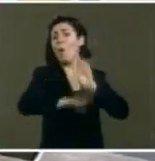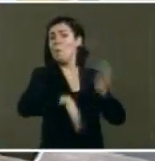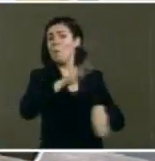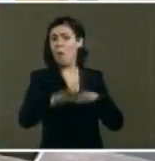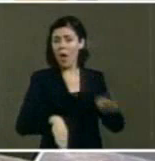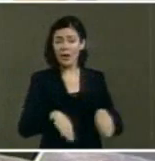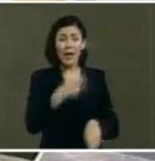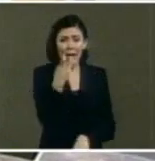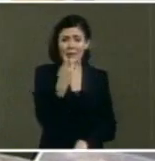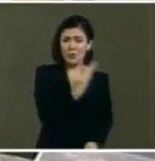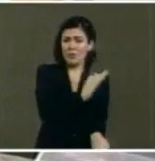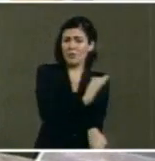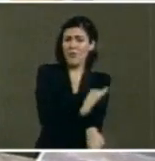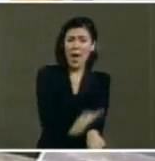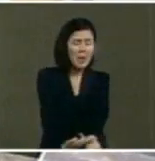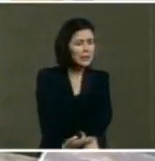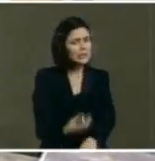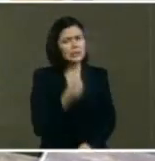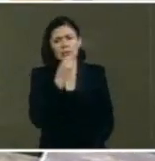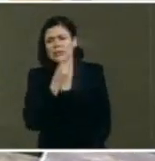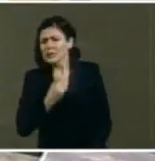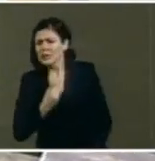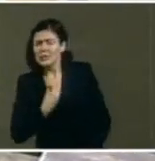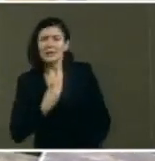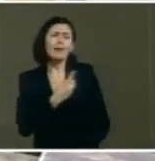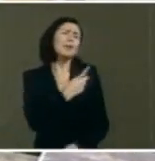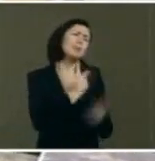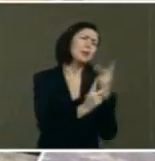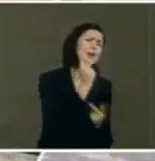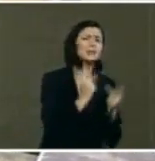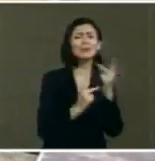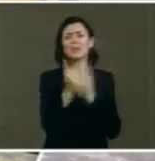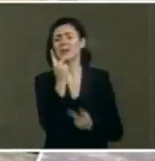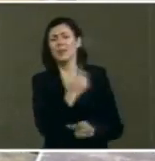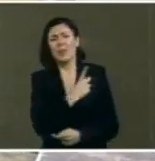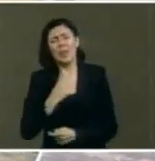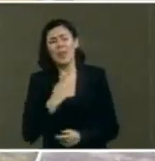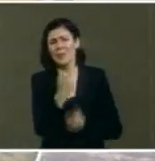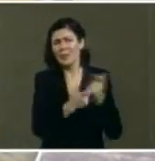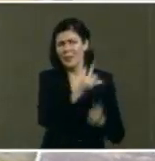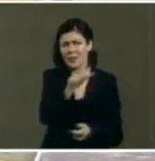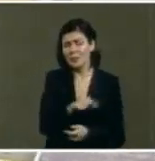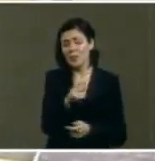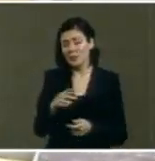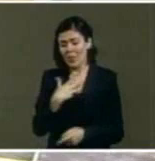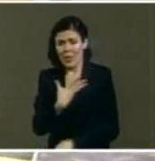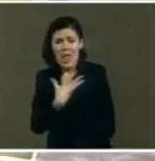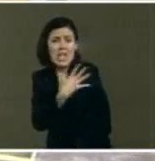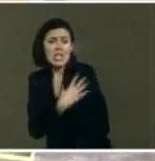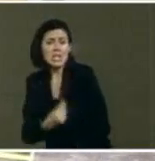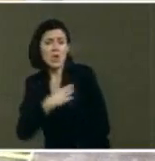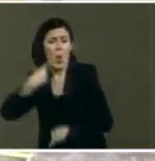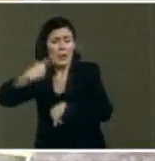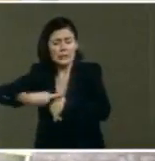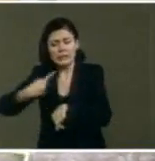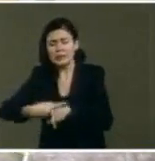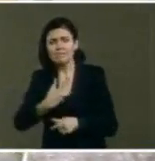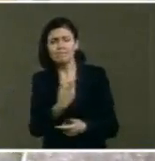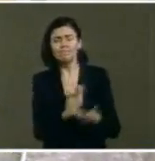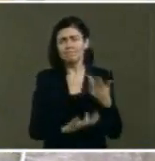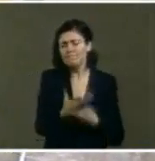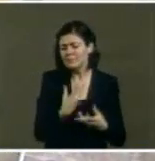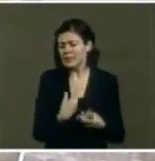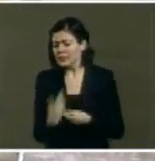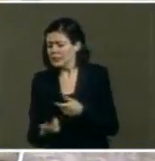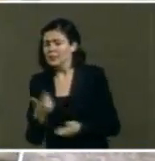sacrificar todo, endeudarse más allá de sus posibilidades para atender un hijo enfermo. Es decir, la falta de